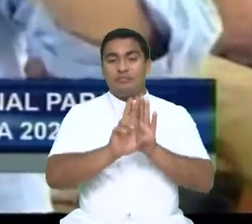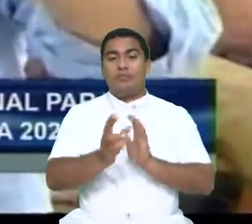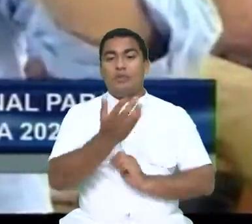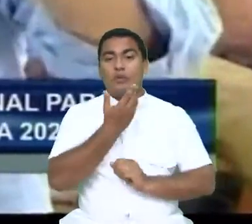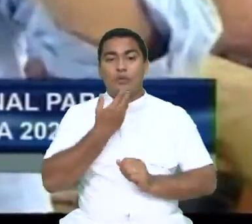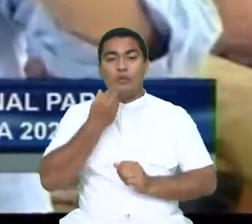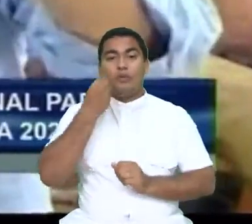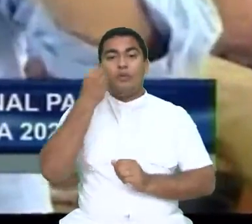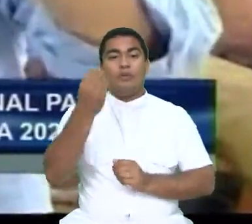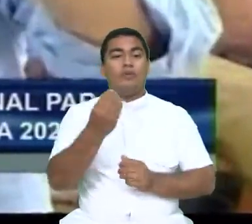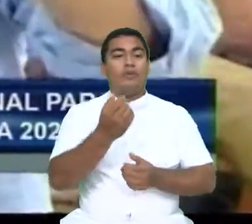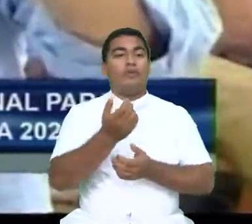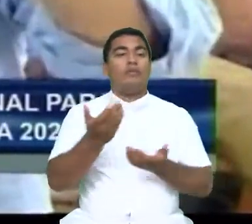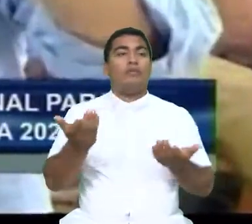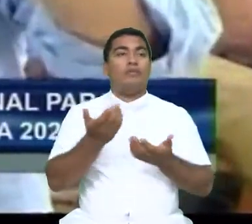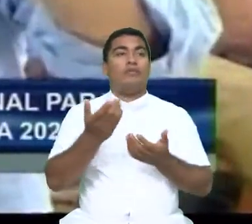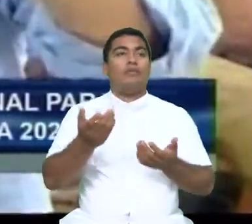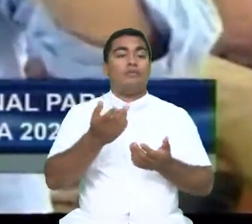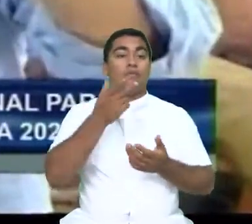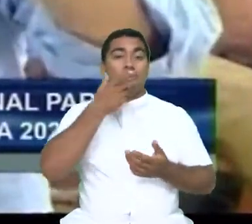jóvenes hijos de cafetaleros.